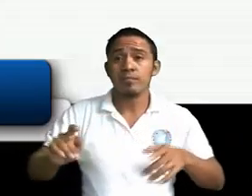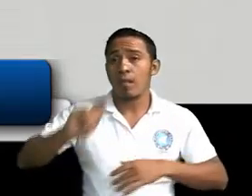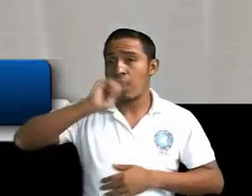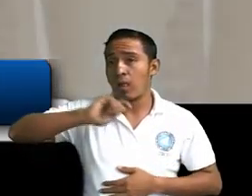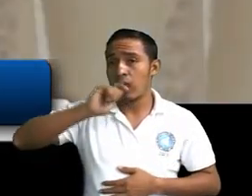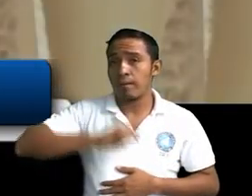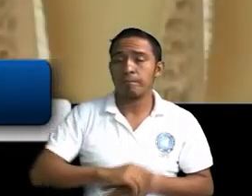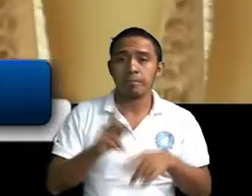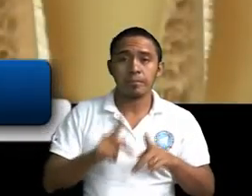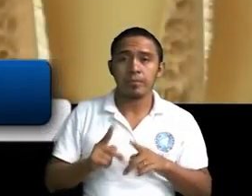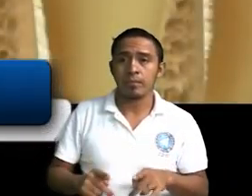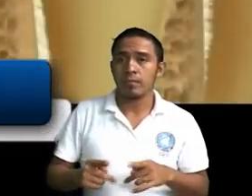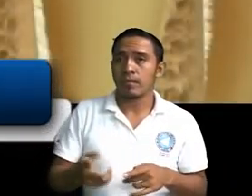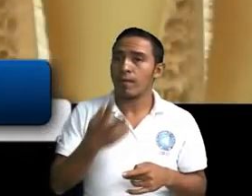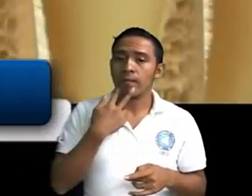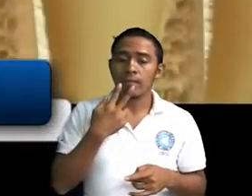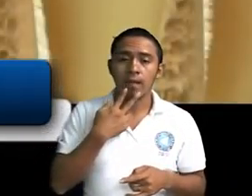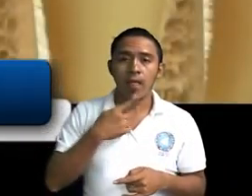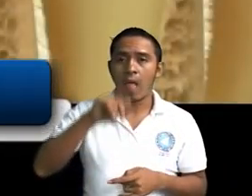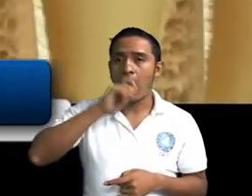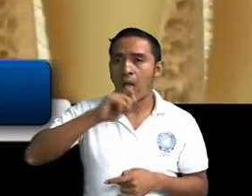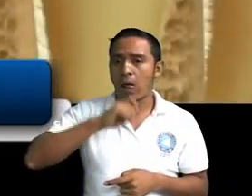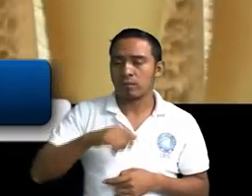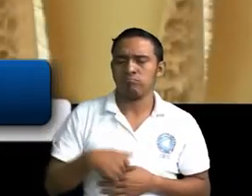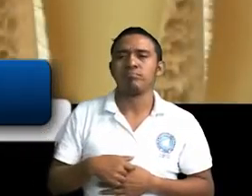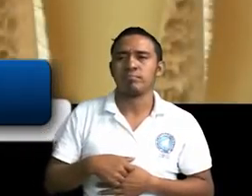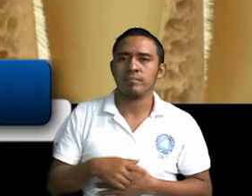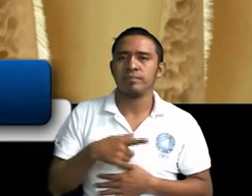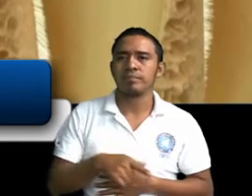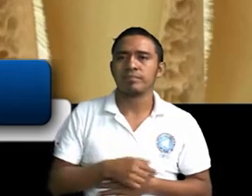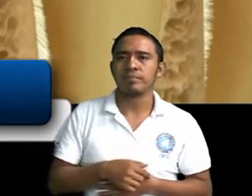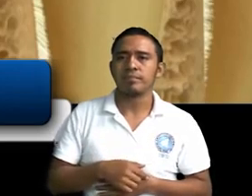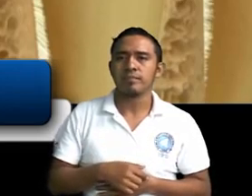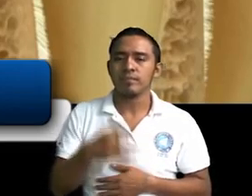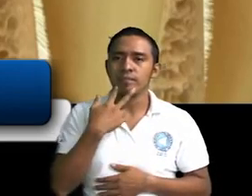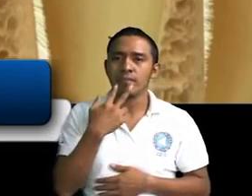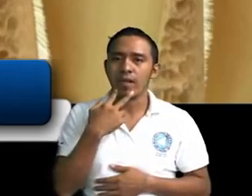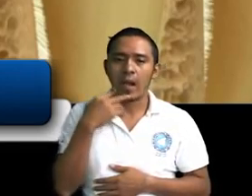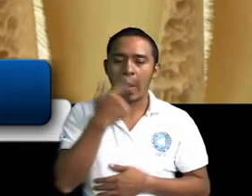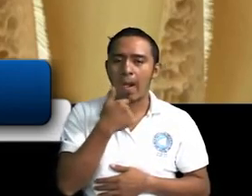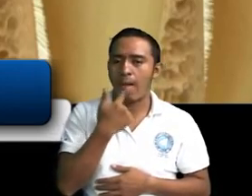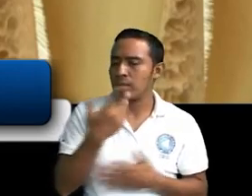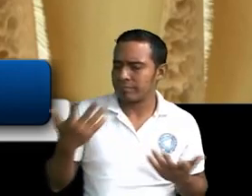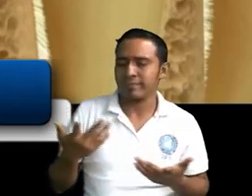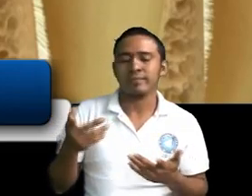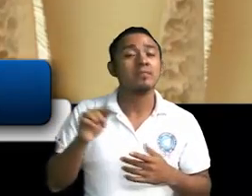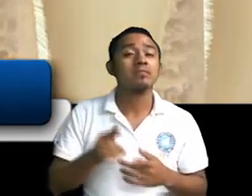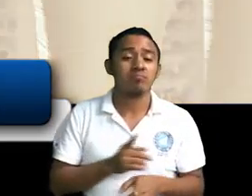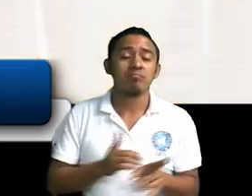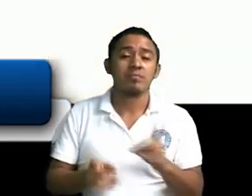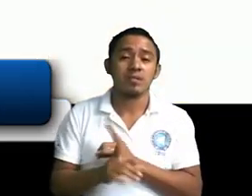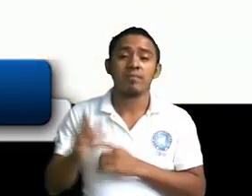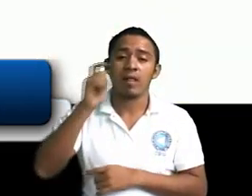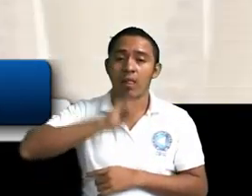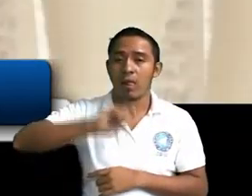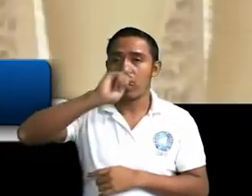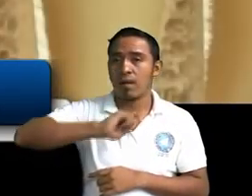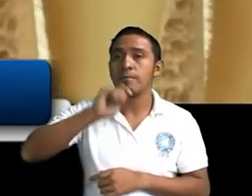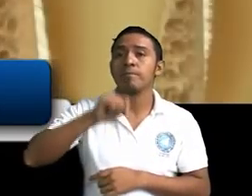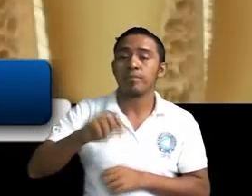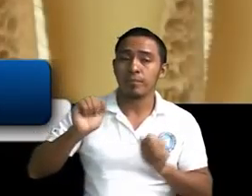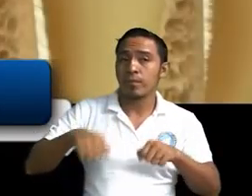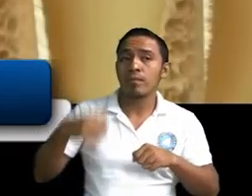lengua hay gente que no se cepilla la lengua cree que que no forma parte de la boca no se puede y entonces no se cepilla y ella también